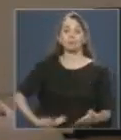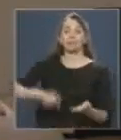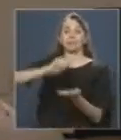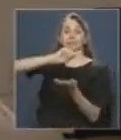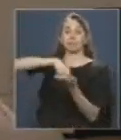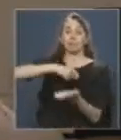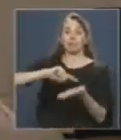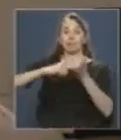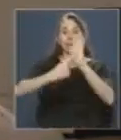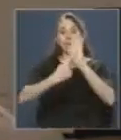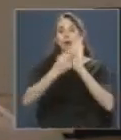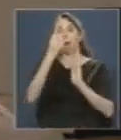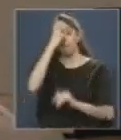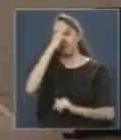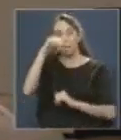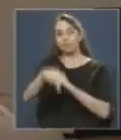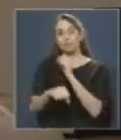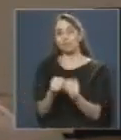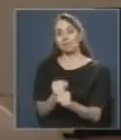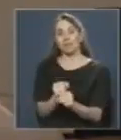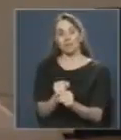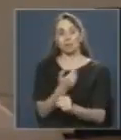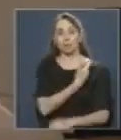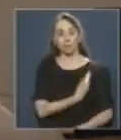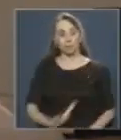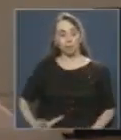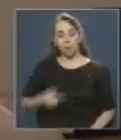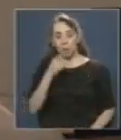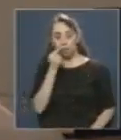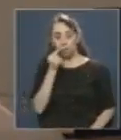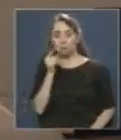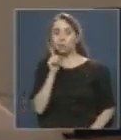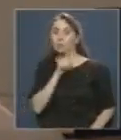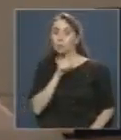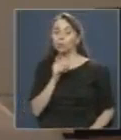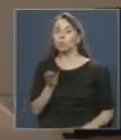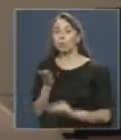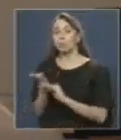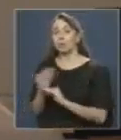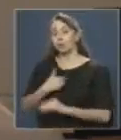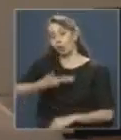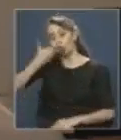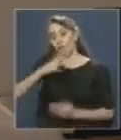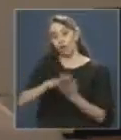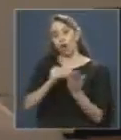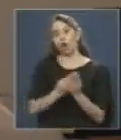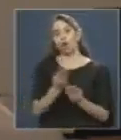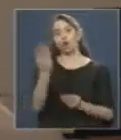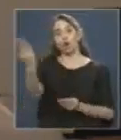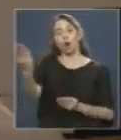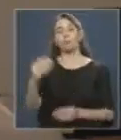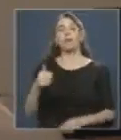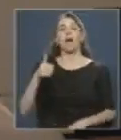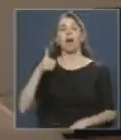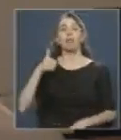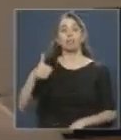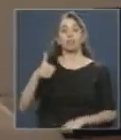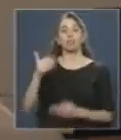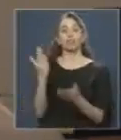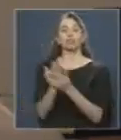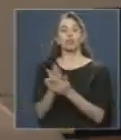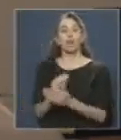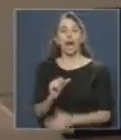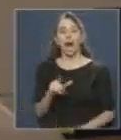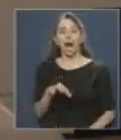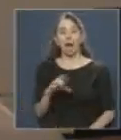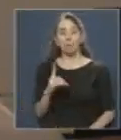año. Solicito, por último, señor presidente, enviar copia de esta intervención a la dirección del Colegio Almondale Valle